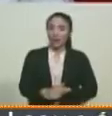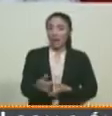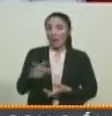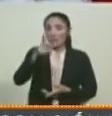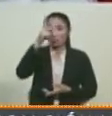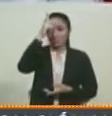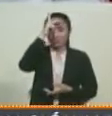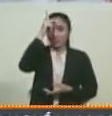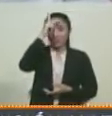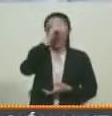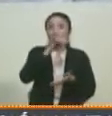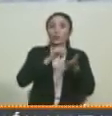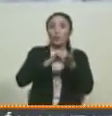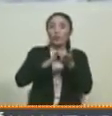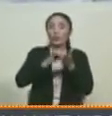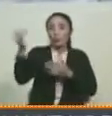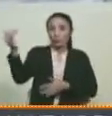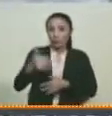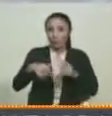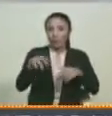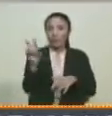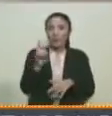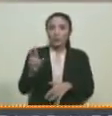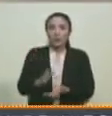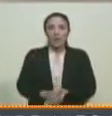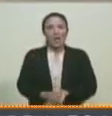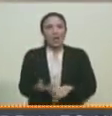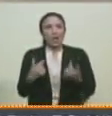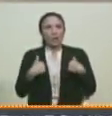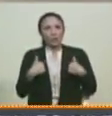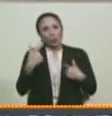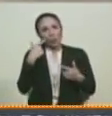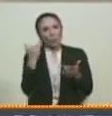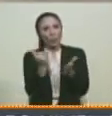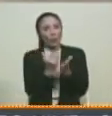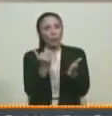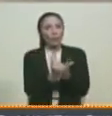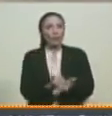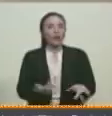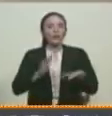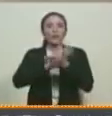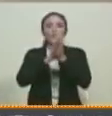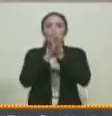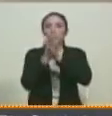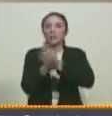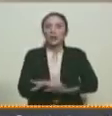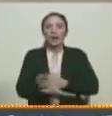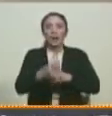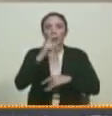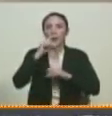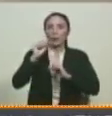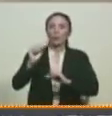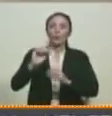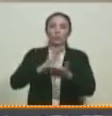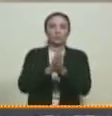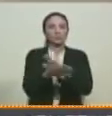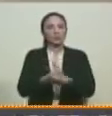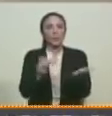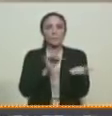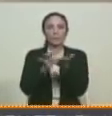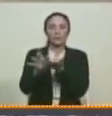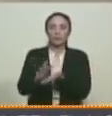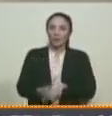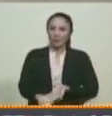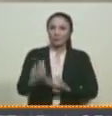que llegó de Nueva York ayer. Vengo a presenciar el final de un régimen, está bien. Siéntate a presenciarlo, pues.